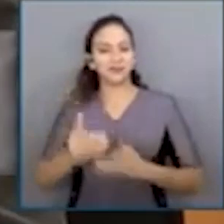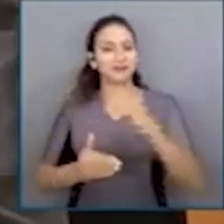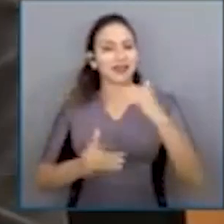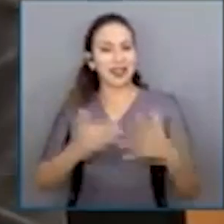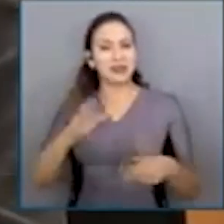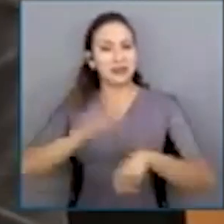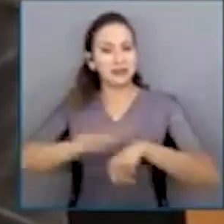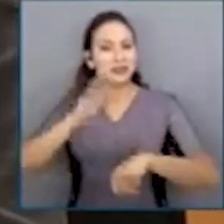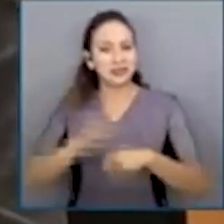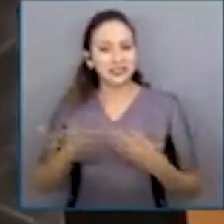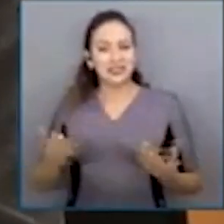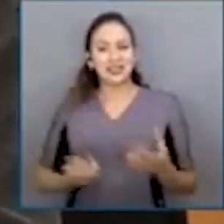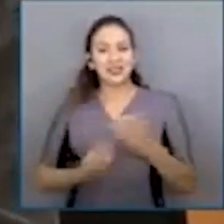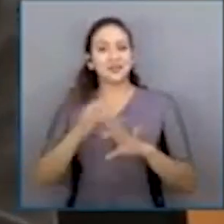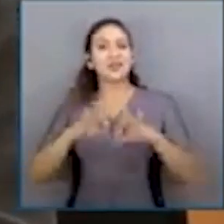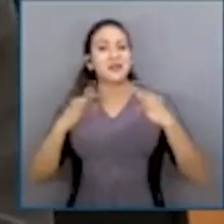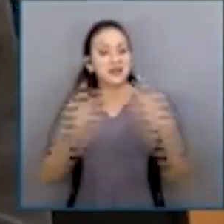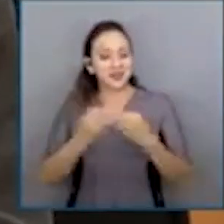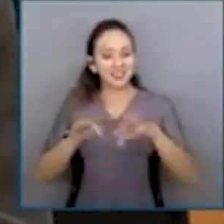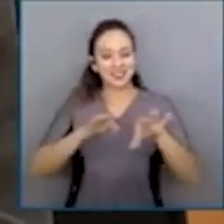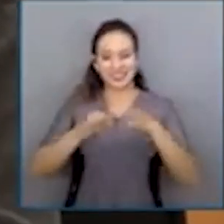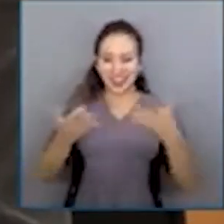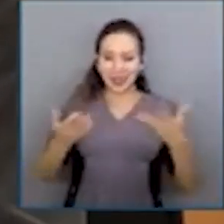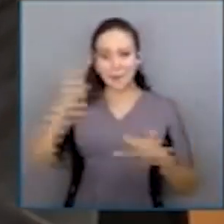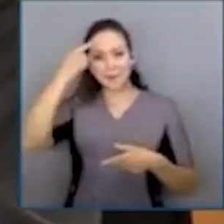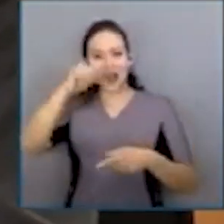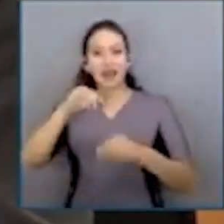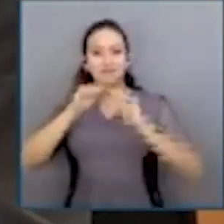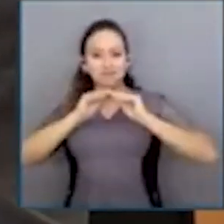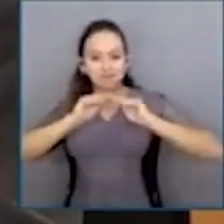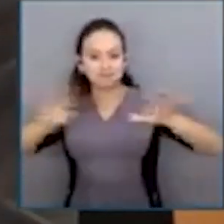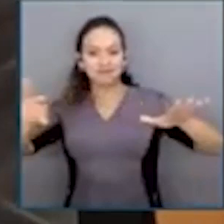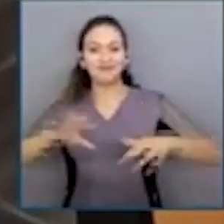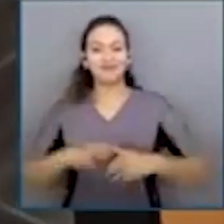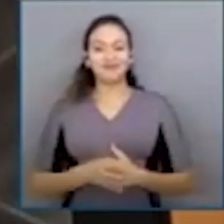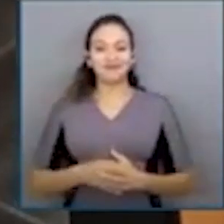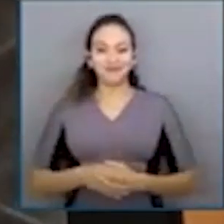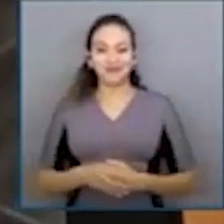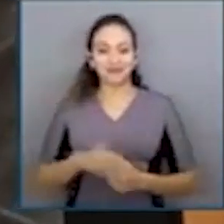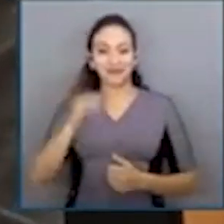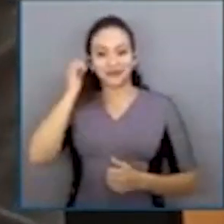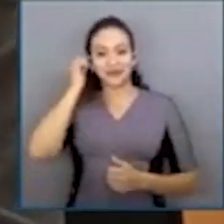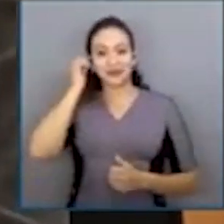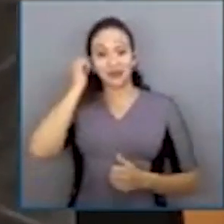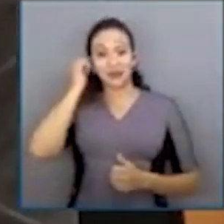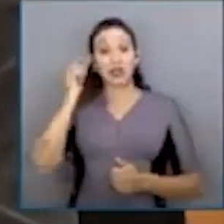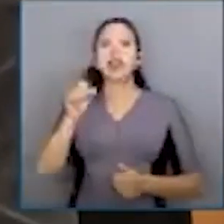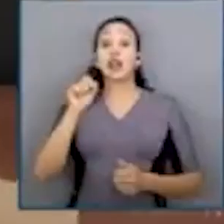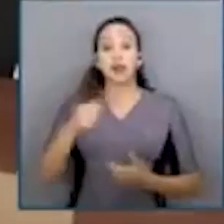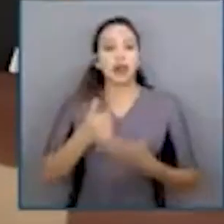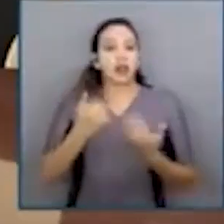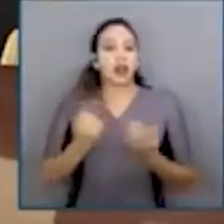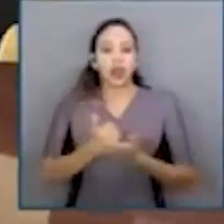modelos de alcanzar modelos deseados para la vida también para la vida democrática de América